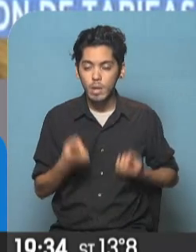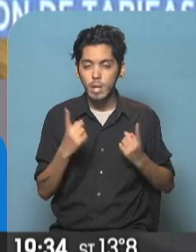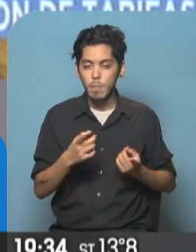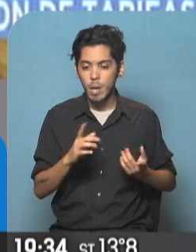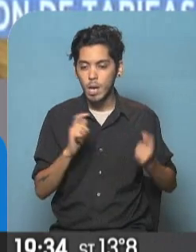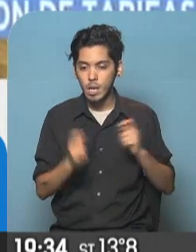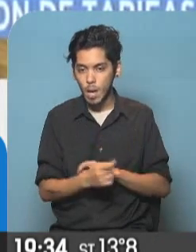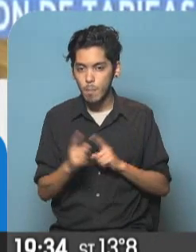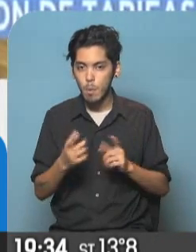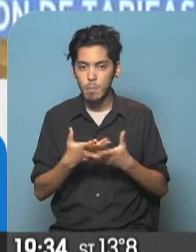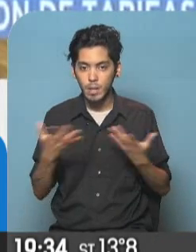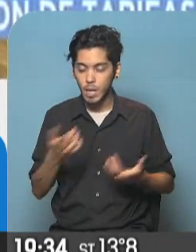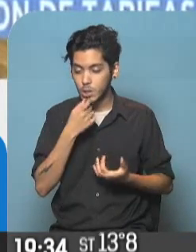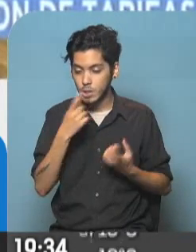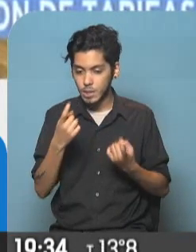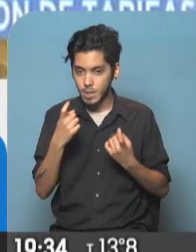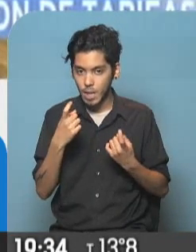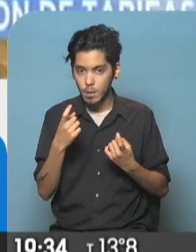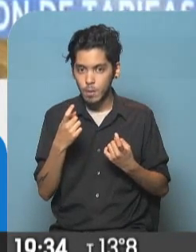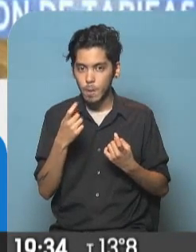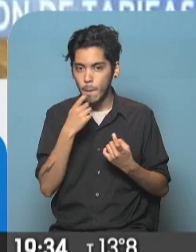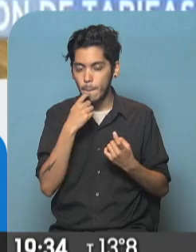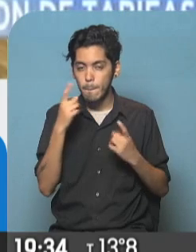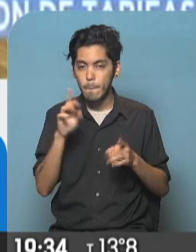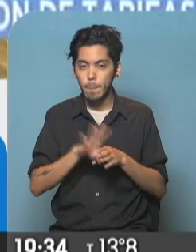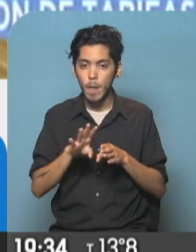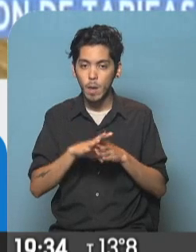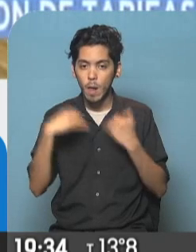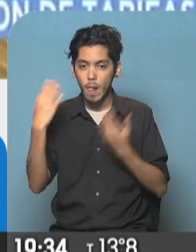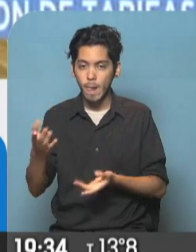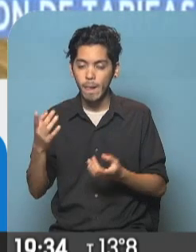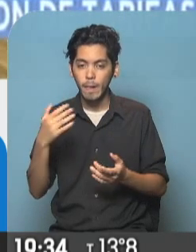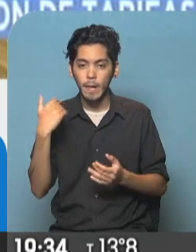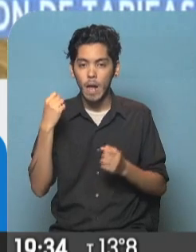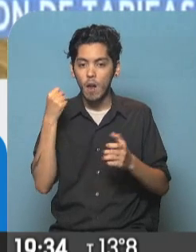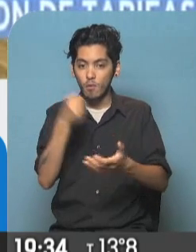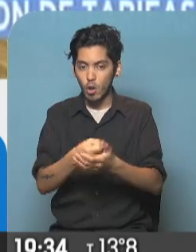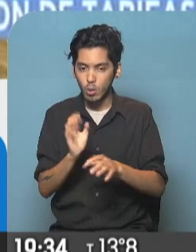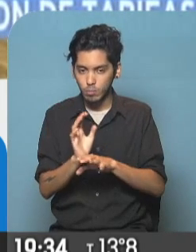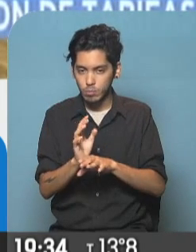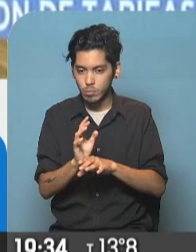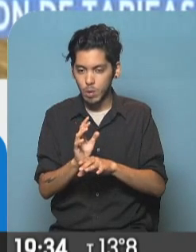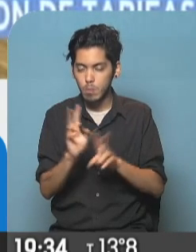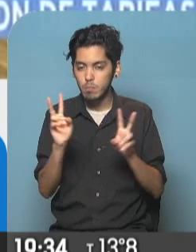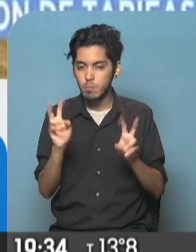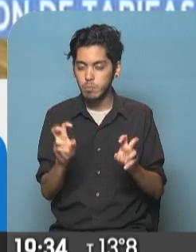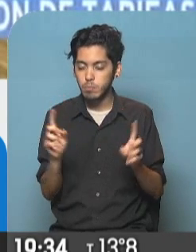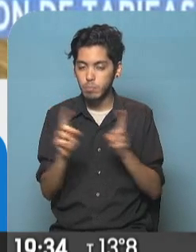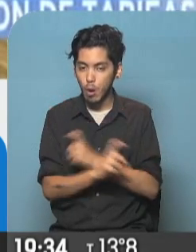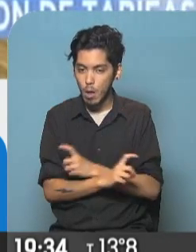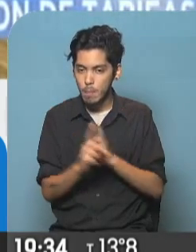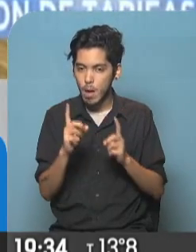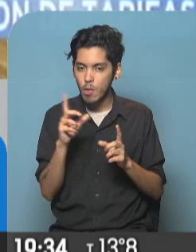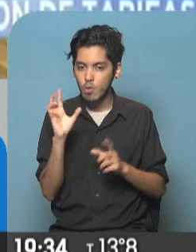más alto si el mercado es que te lo pide para corregir el déficit externo que es el que está detrás esa brecha de dólares que tiene argentina lo que pasa que en esa transición